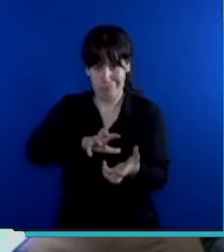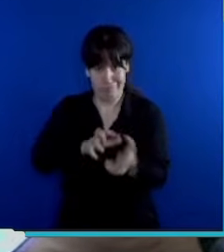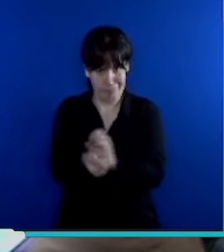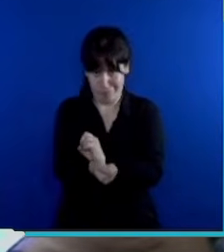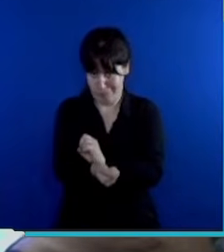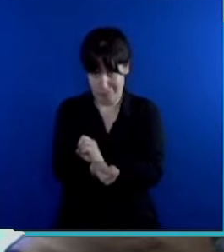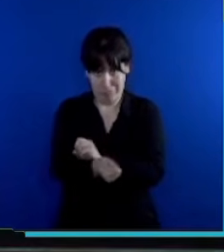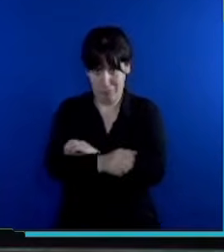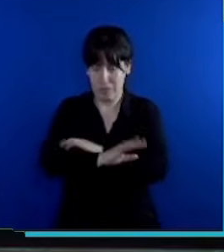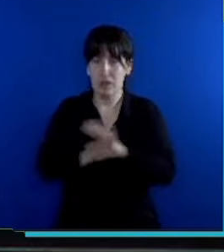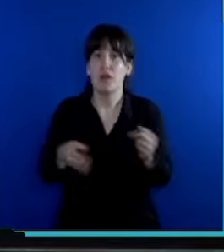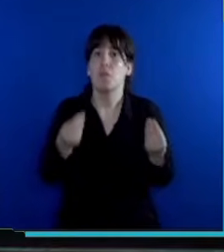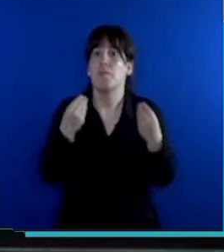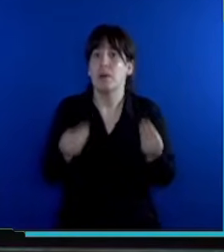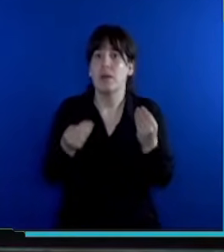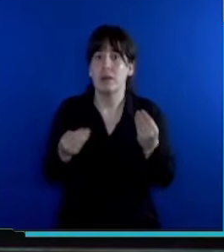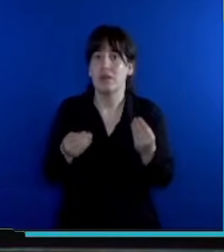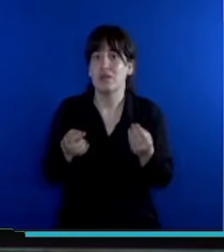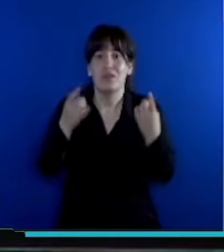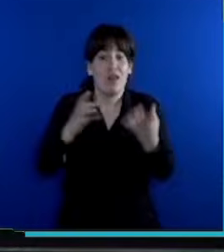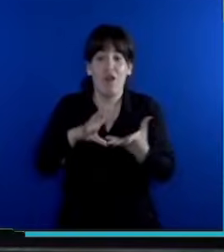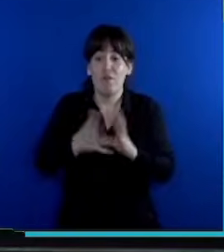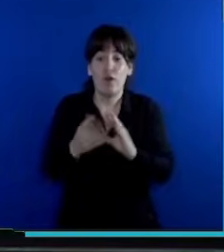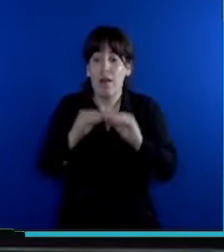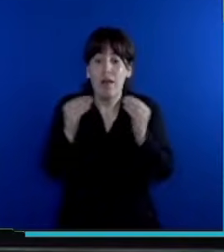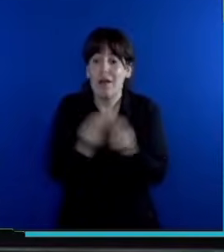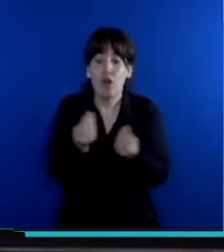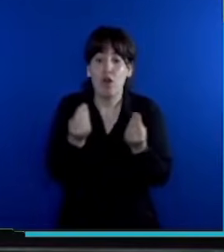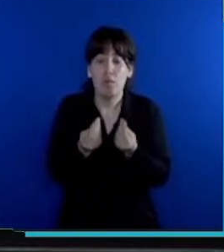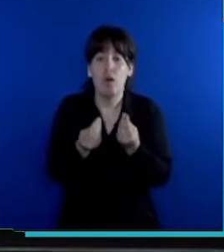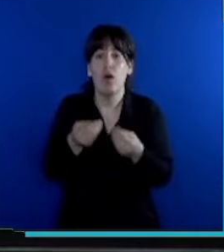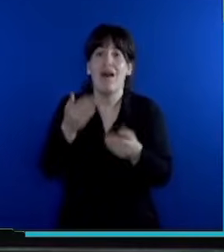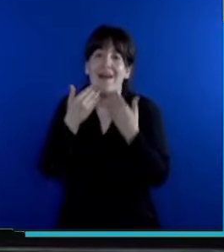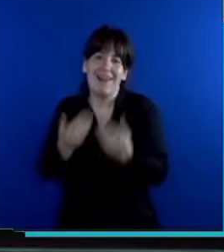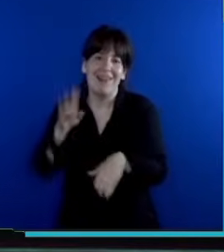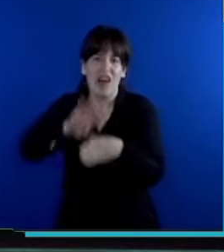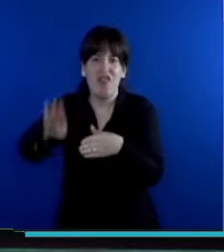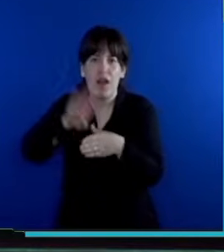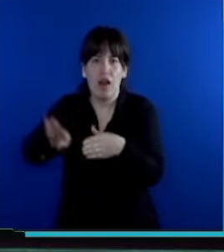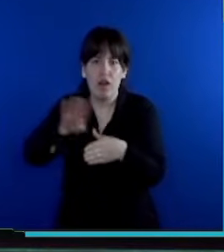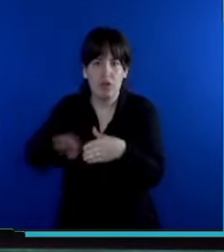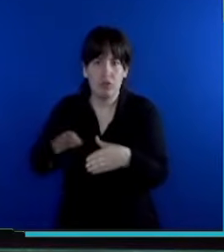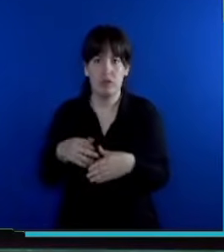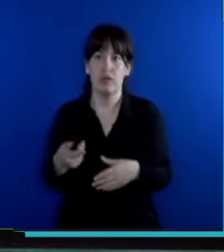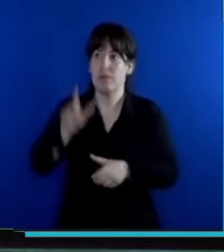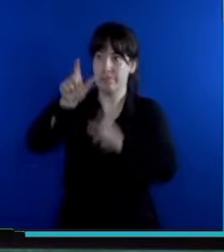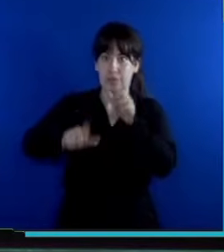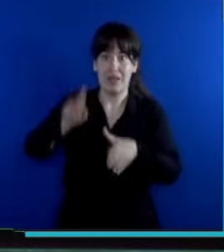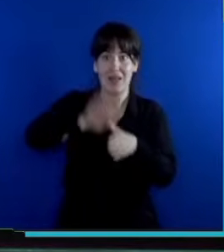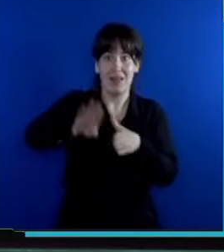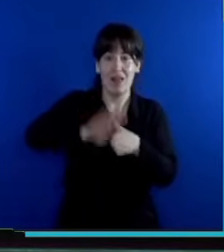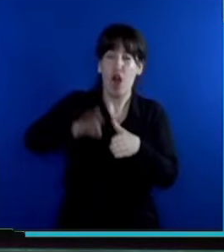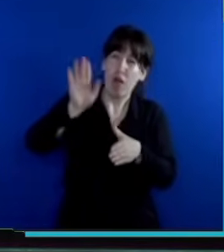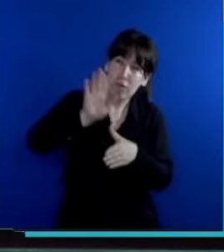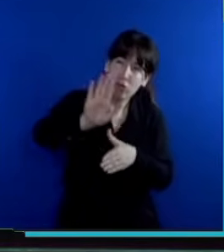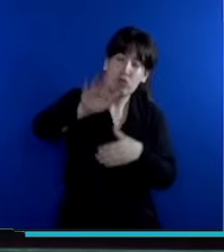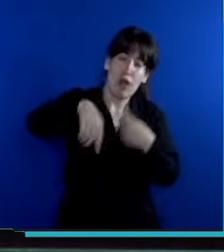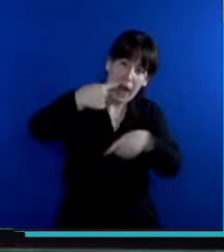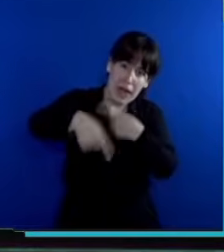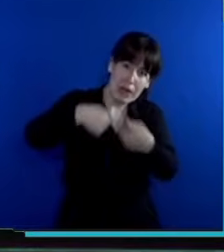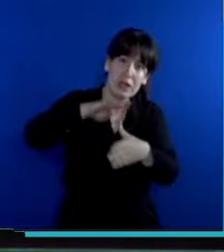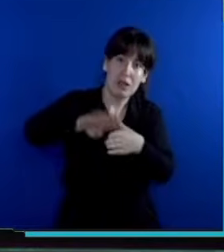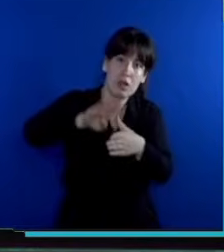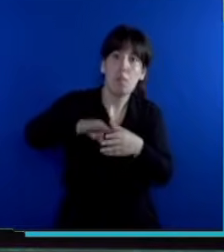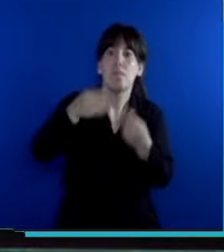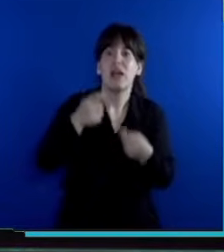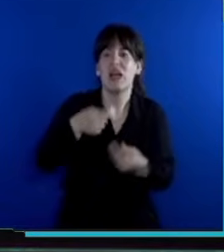decir, que solo cierra con endeudamiento. Es decir, endeuda a los bonaerenses, a las futuras generaciones de bonaerenses para